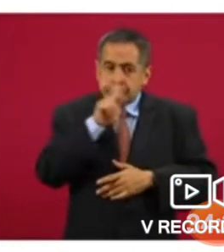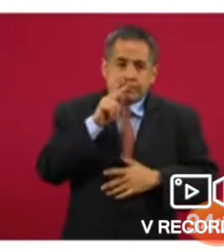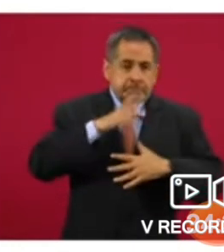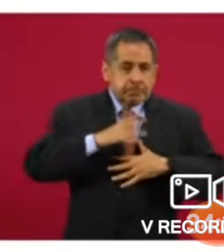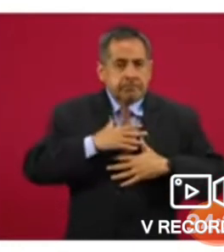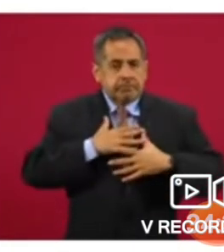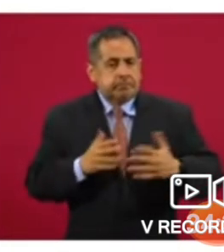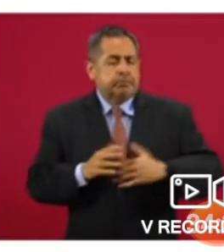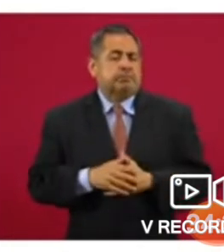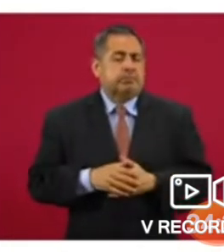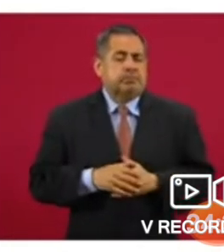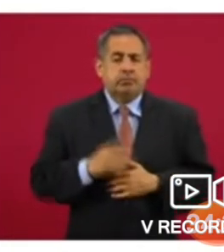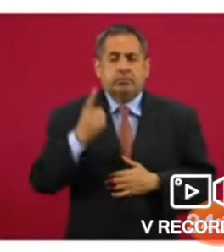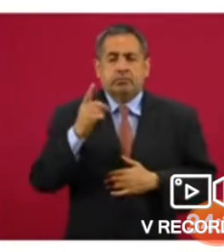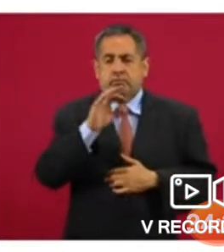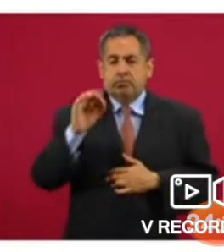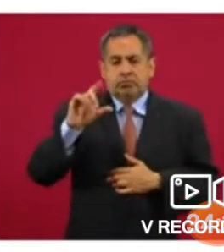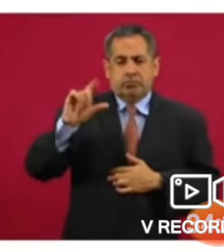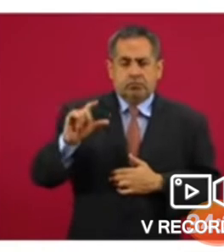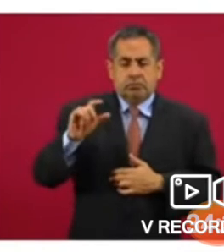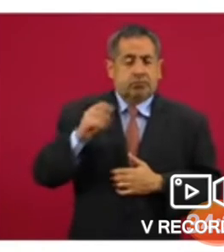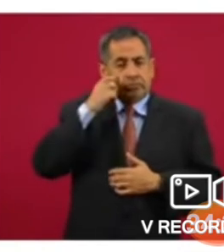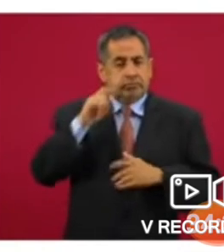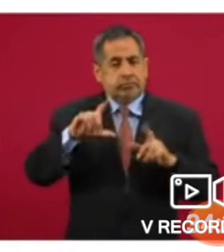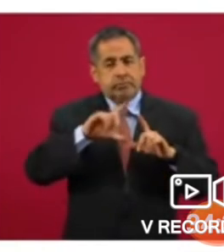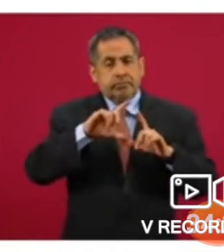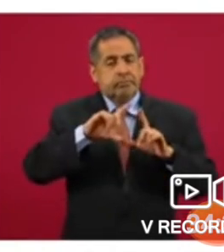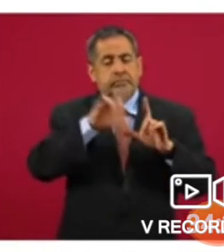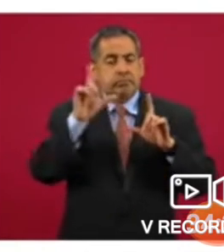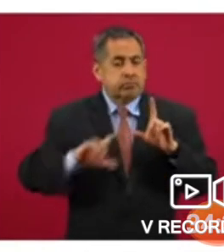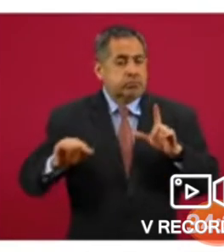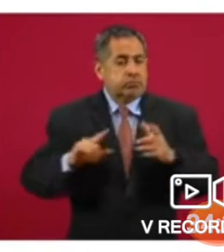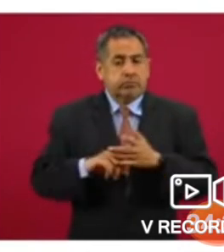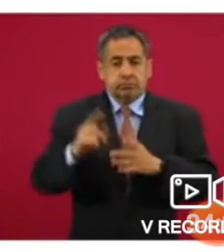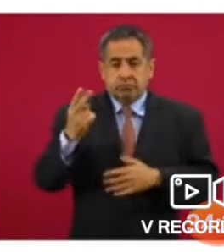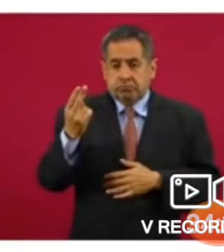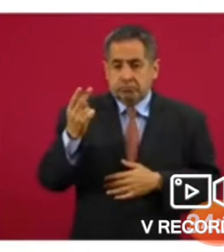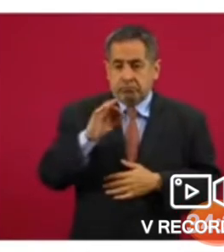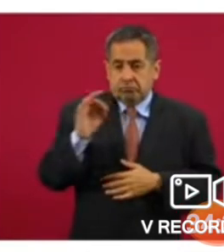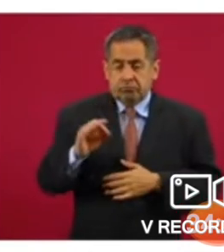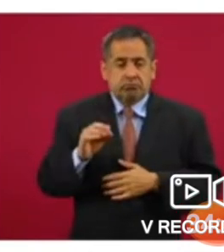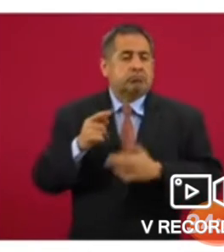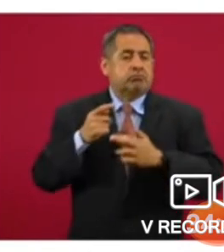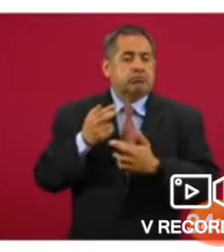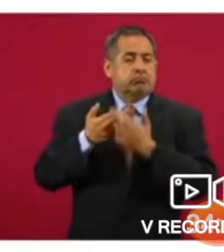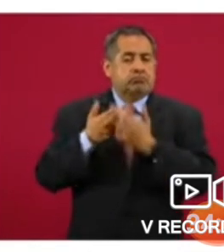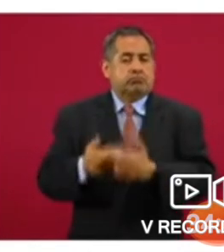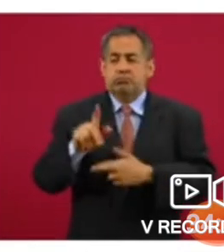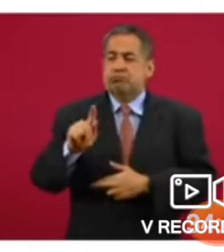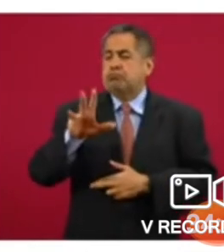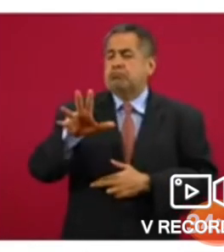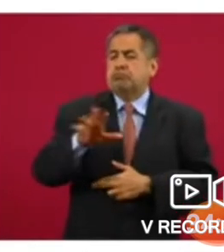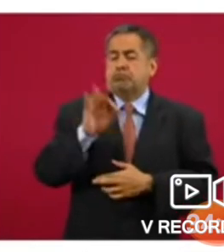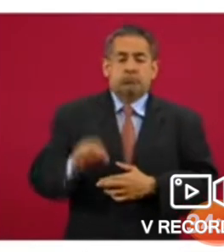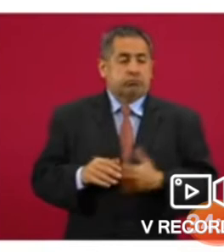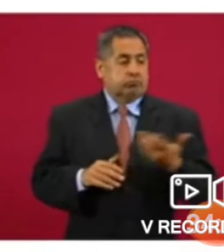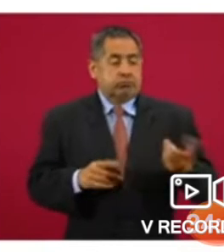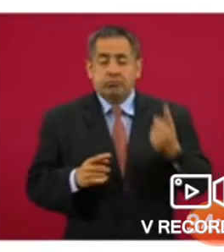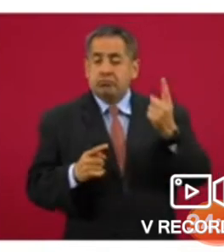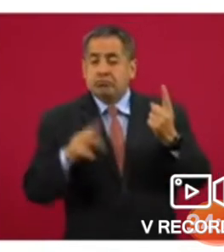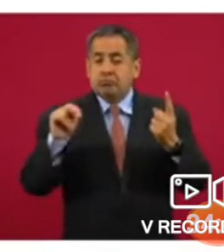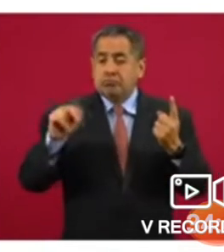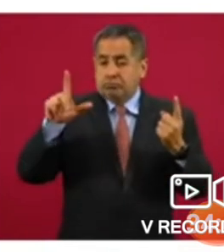Y bajamos un punto porcentual, a nivel nacional tenemos 27%. Solamente el estado de Nuevo León subió y ahora está